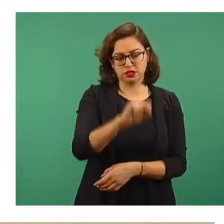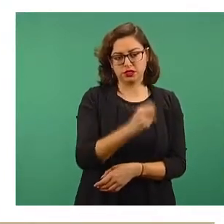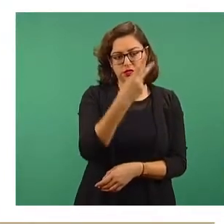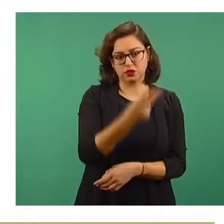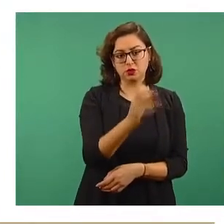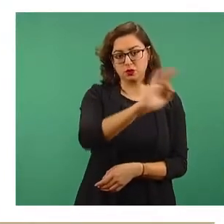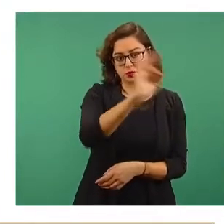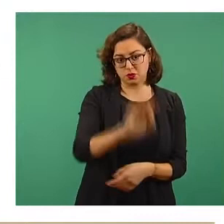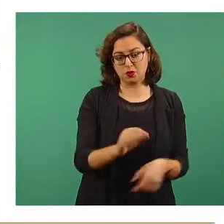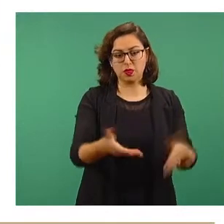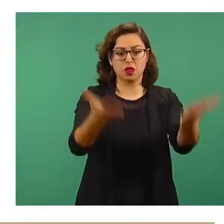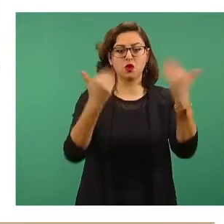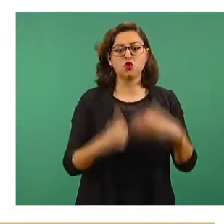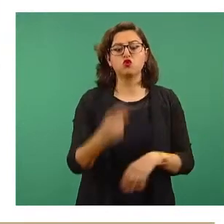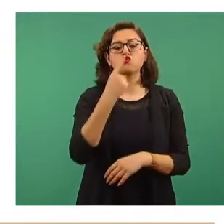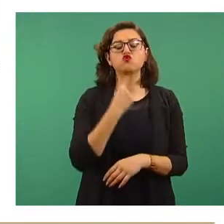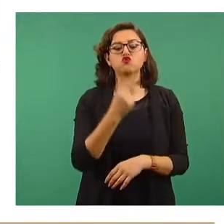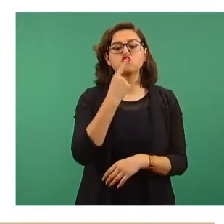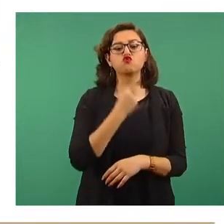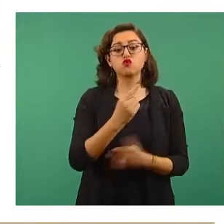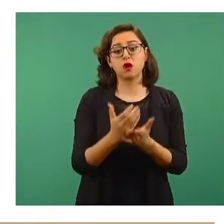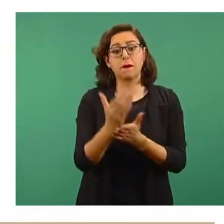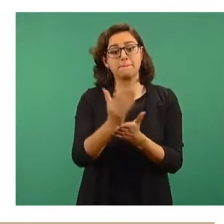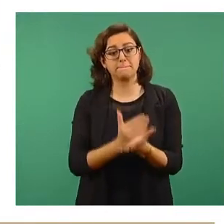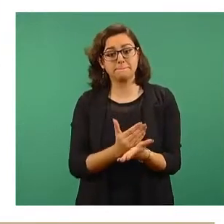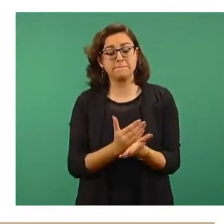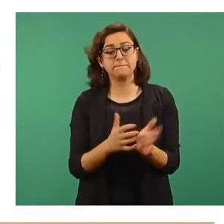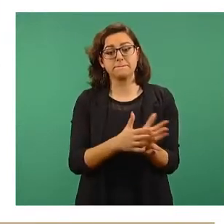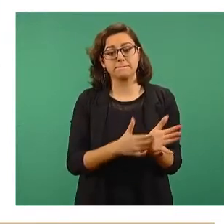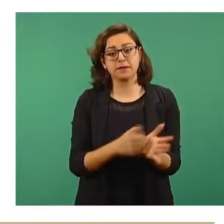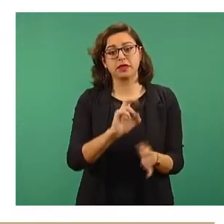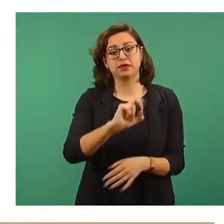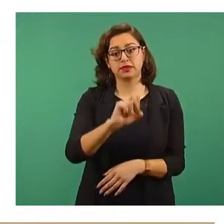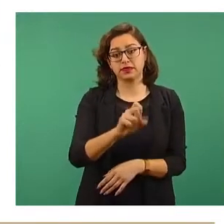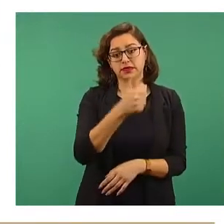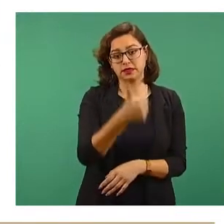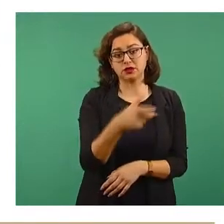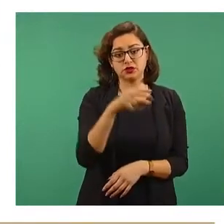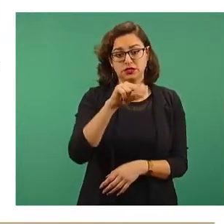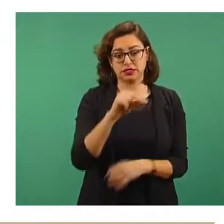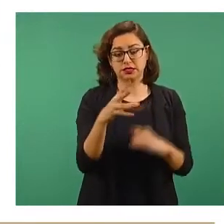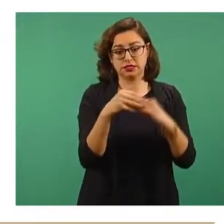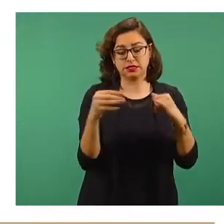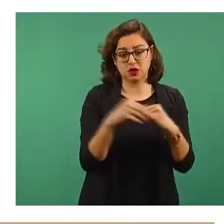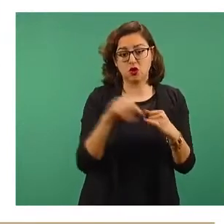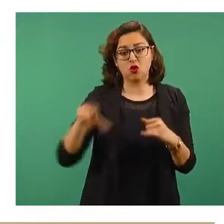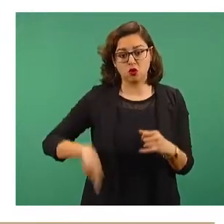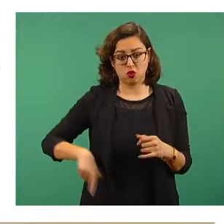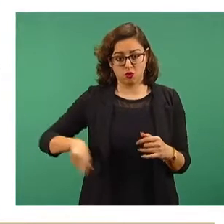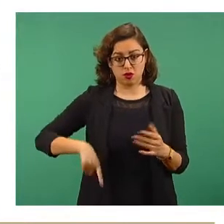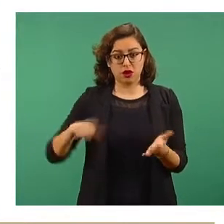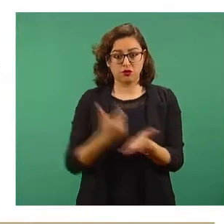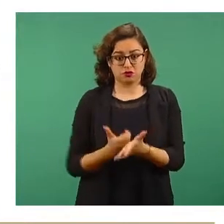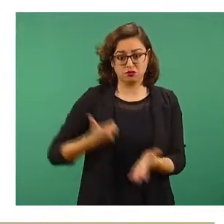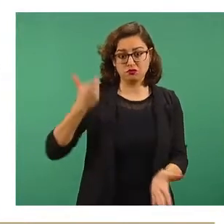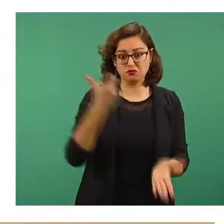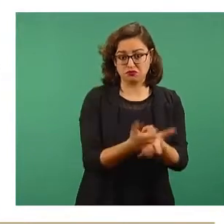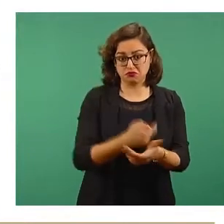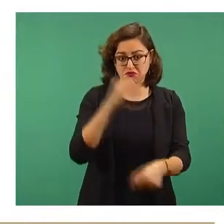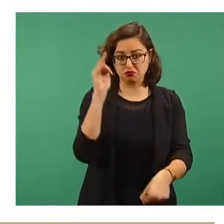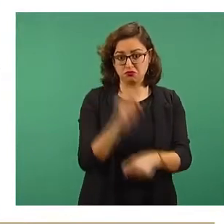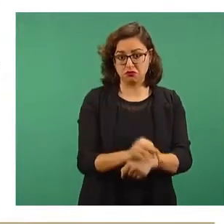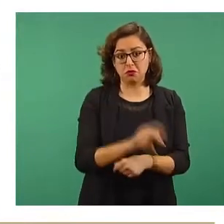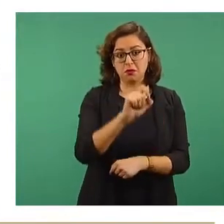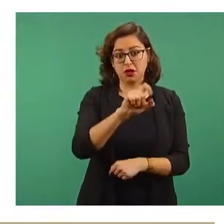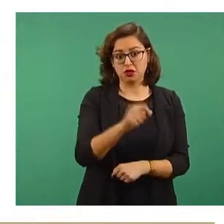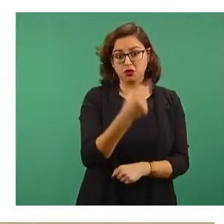51.62%. En la gasolina premium, el ahorro será de 36 pesos con 80 centavos, con un incentivo del